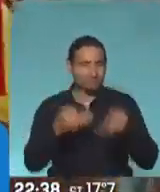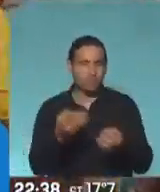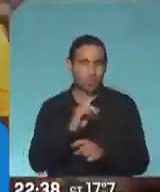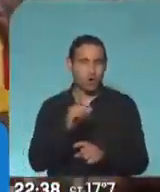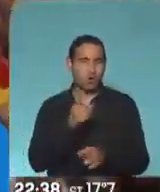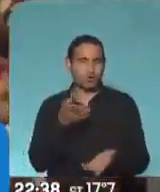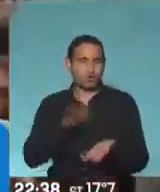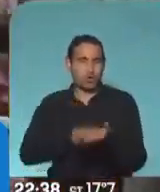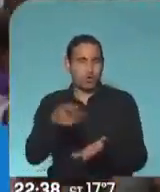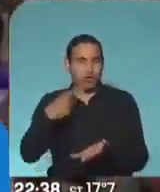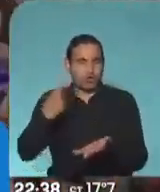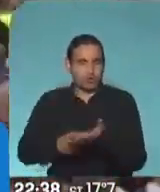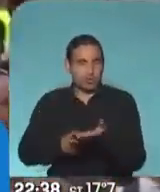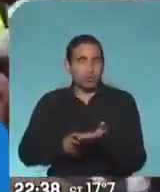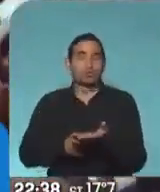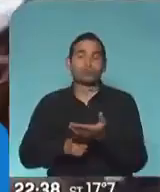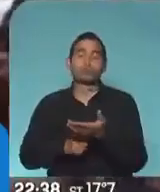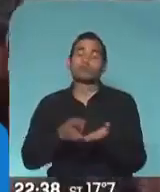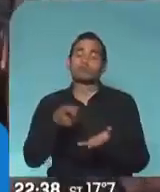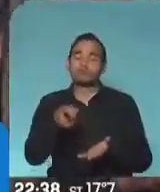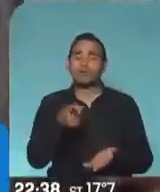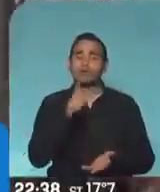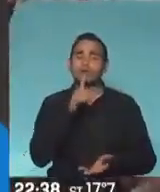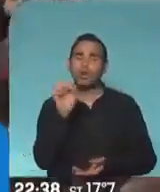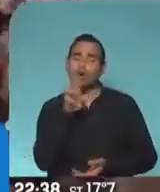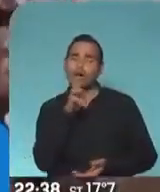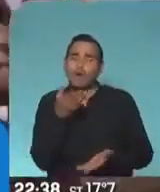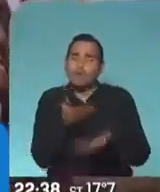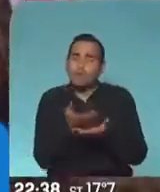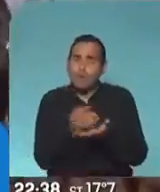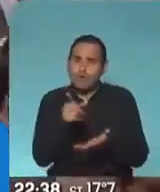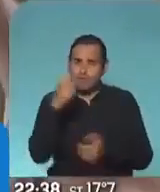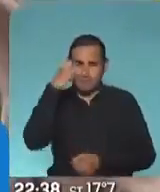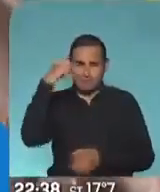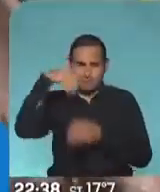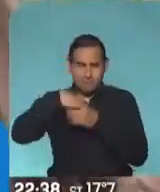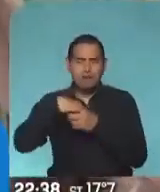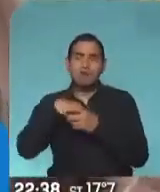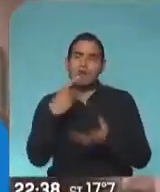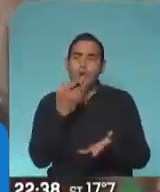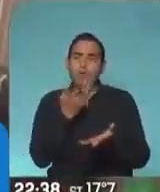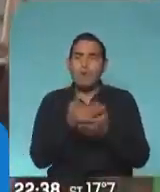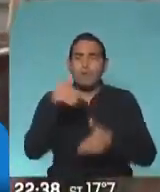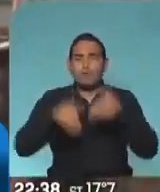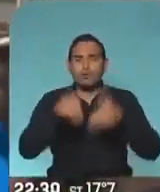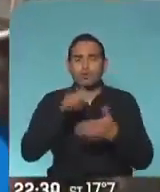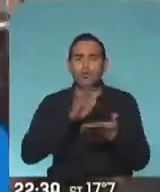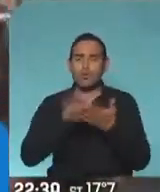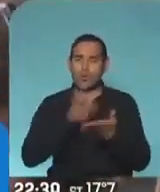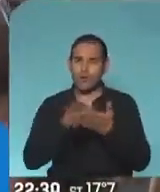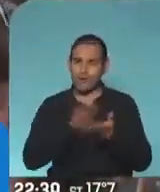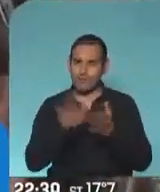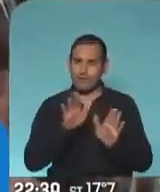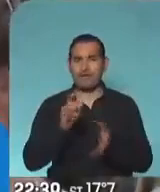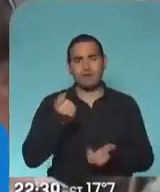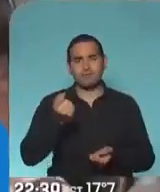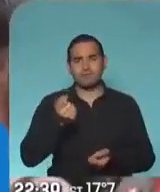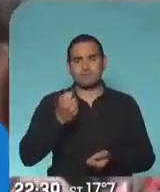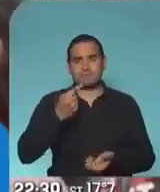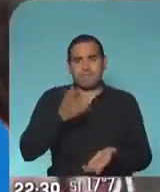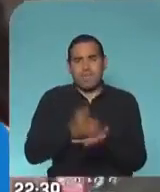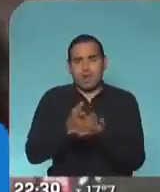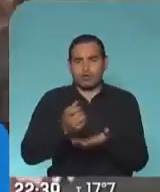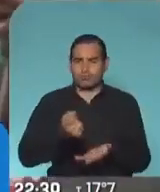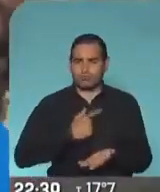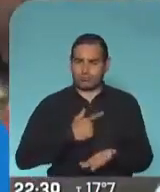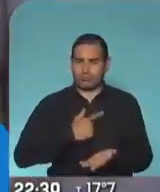condena judicial a sus líderes, Torra propuso en el Pleno del Parlamento un nuevo referendo de autodeterminación, subiéndole